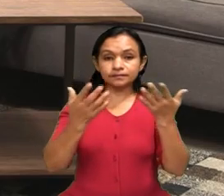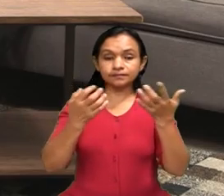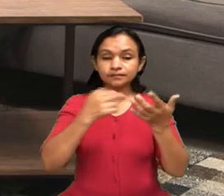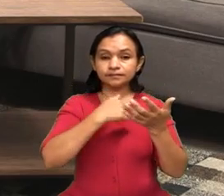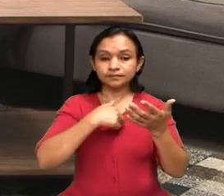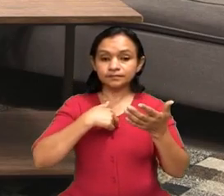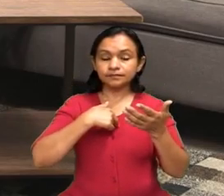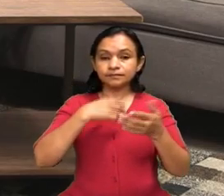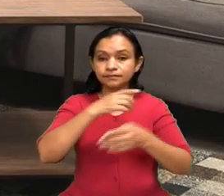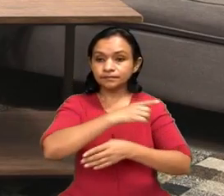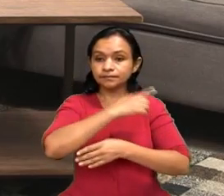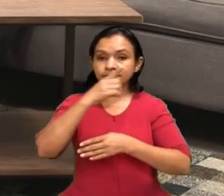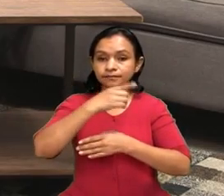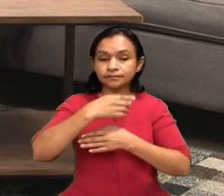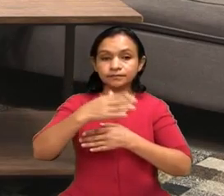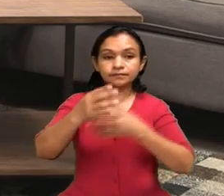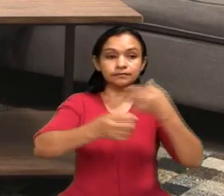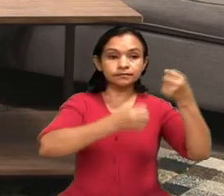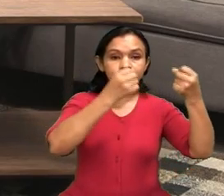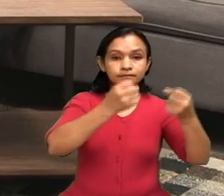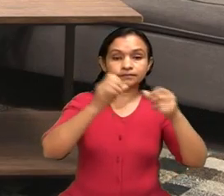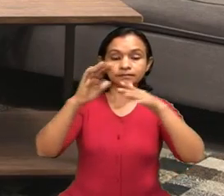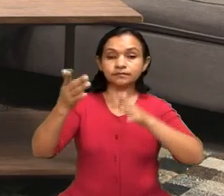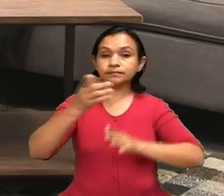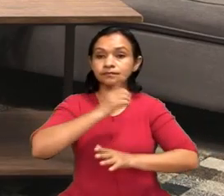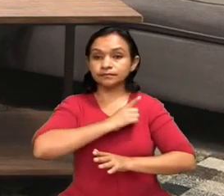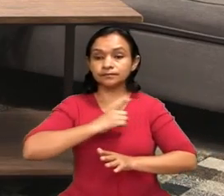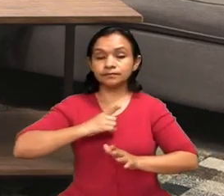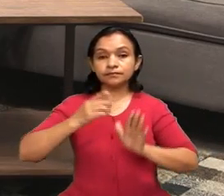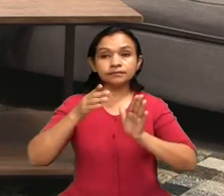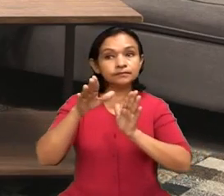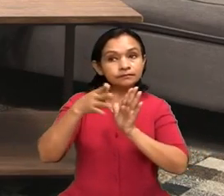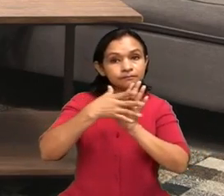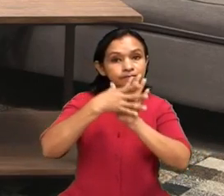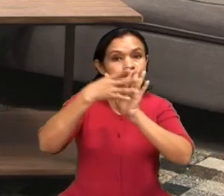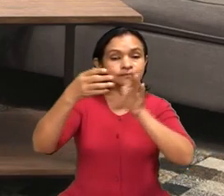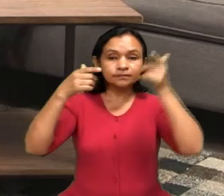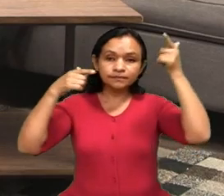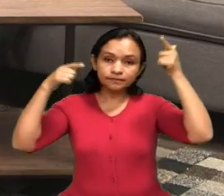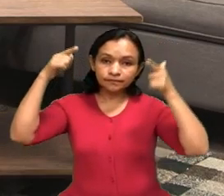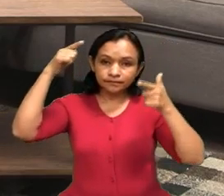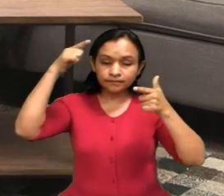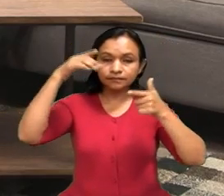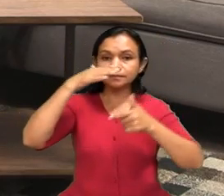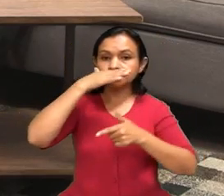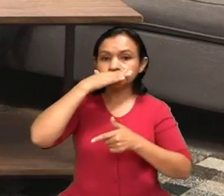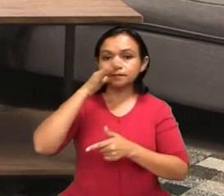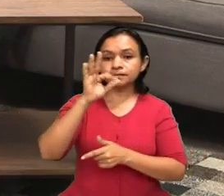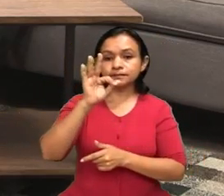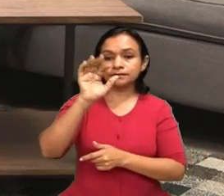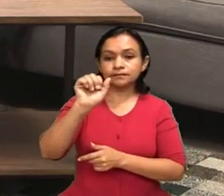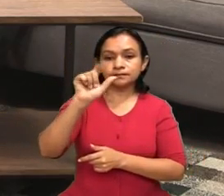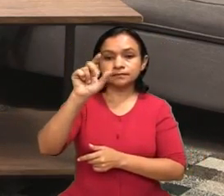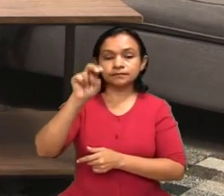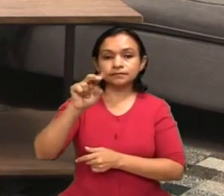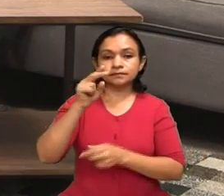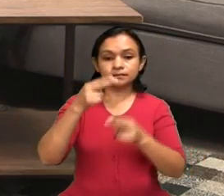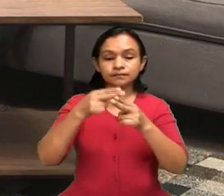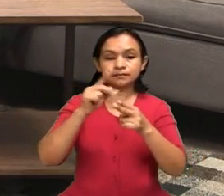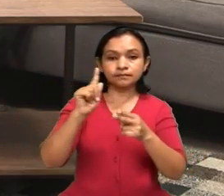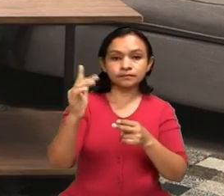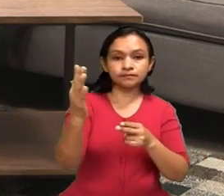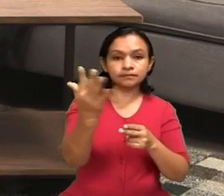cada día nuestras y nuestros legisladores, inspirados en Sandino, inspirados en la Revolución Popular Sandinista. A nombre de todo el equipo